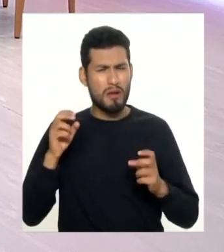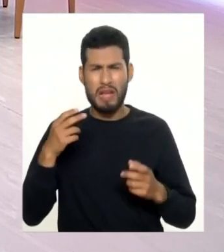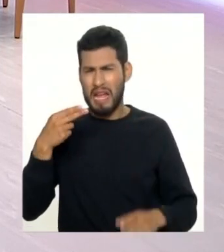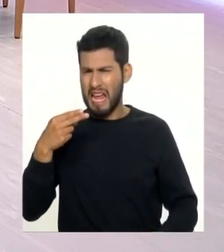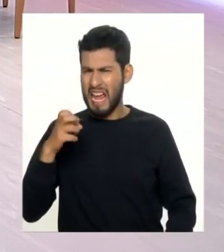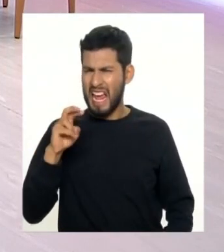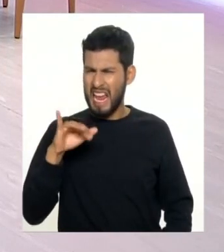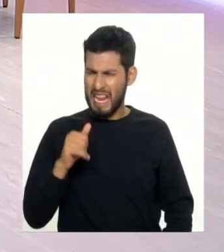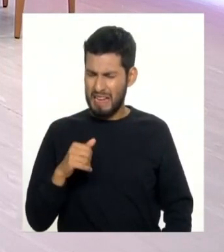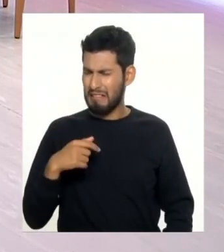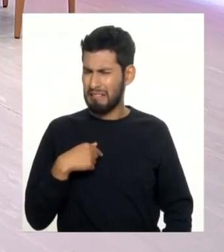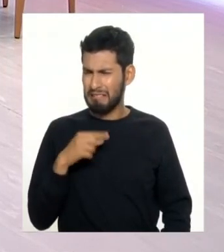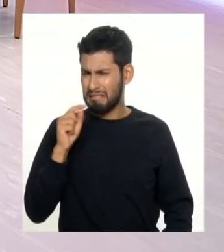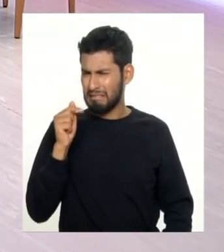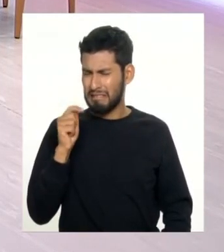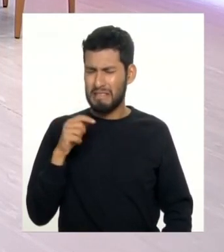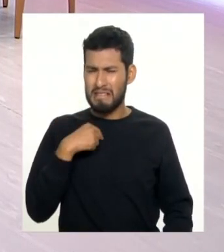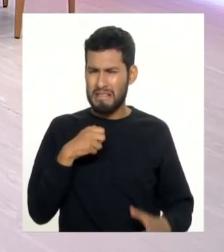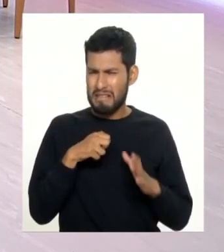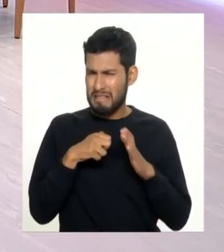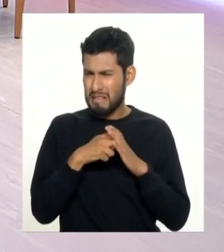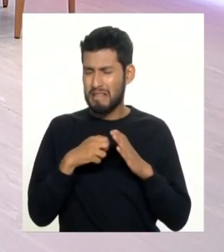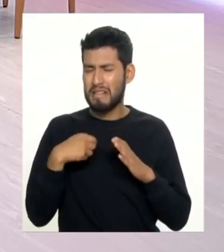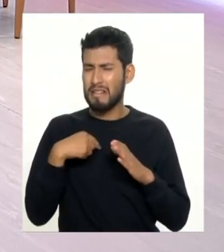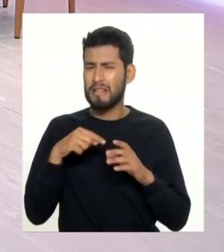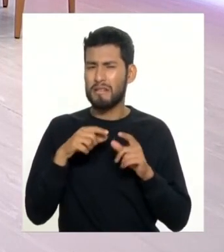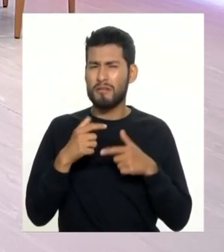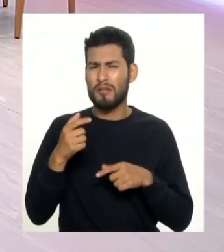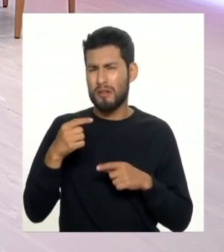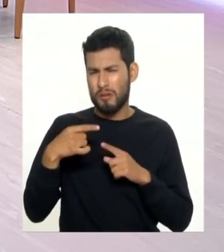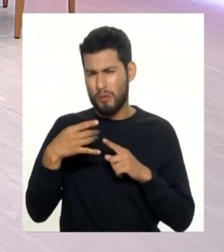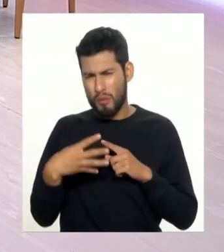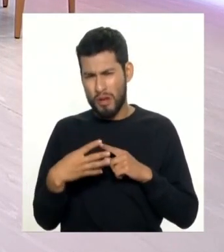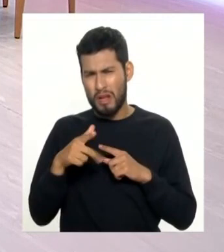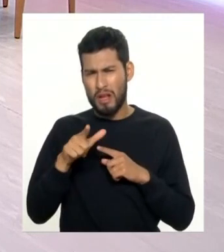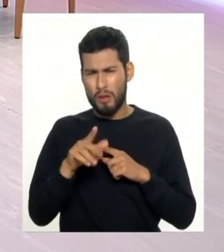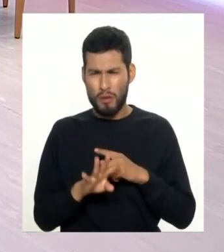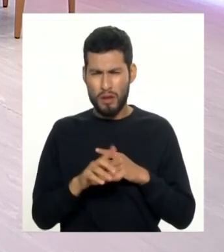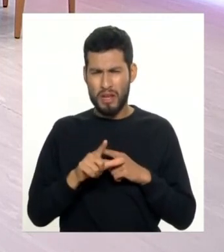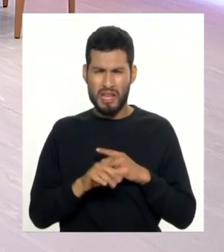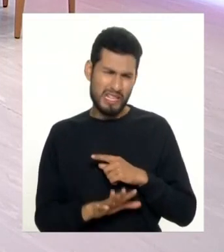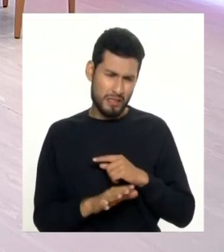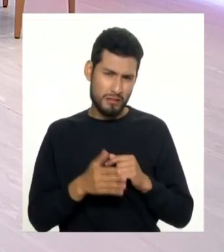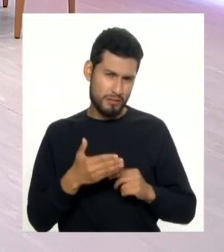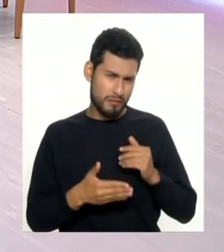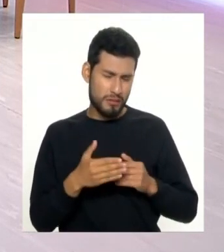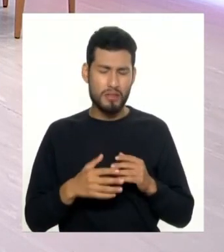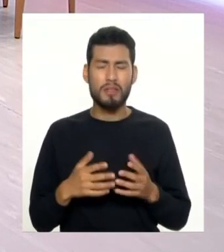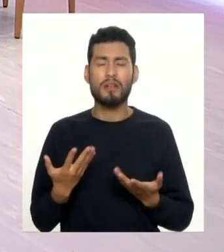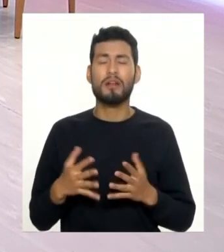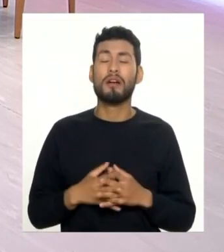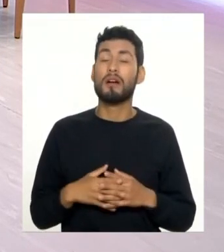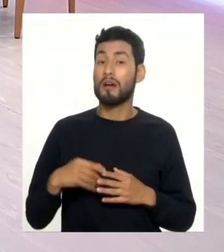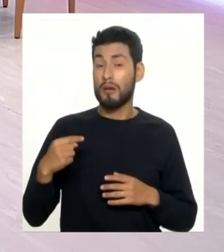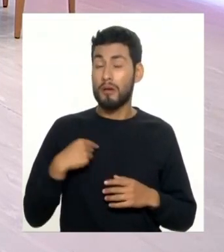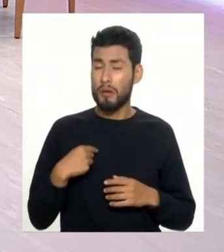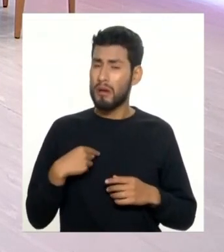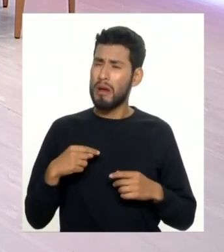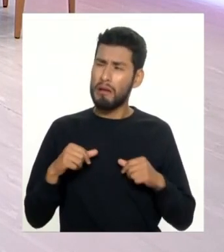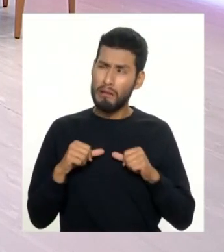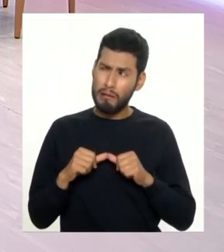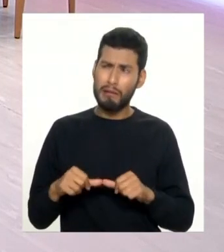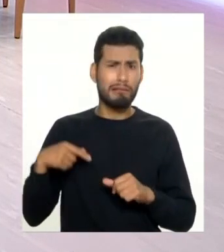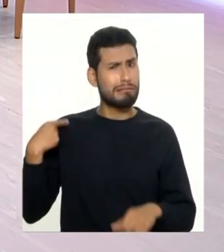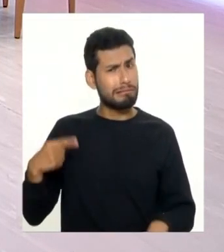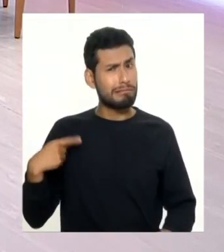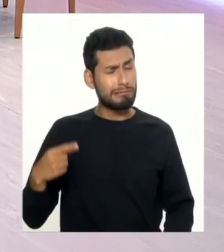hernia de pequeña base de aspecto crónico en L4 y L5. Pero sigo sintiendo los mismos